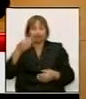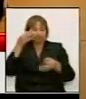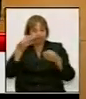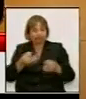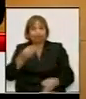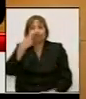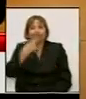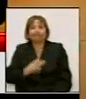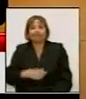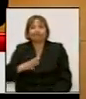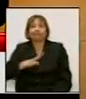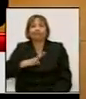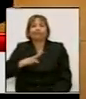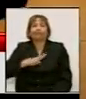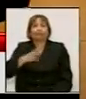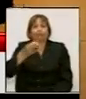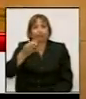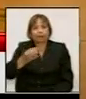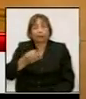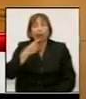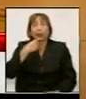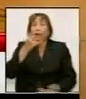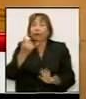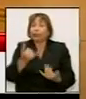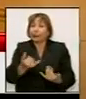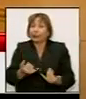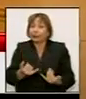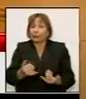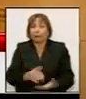cabal. Es por eso que el día de hoy